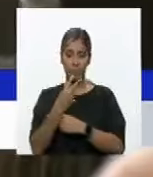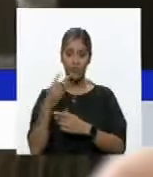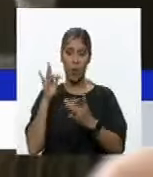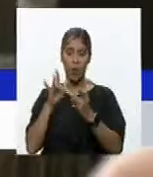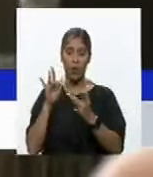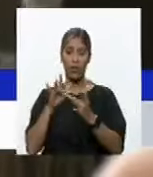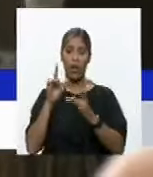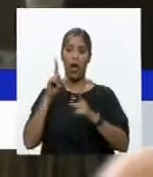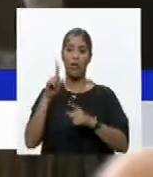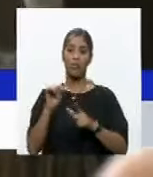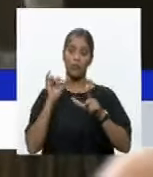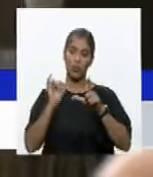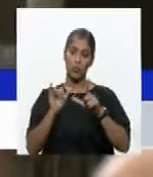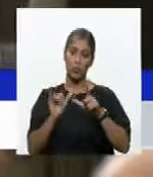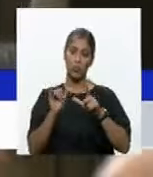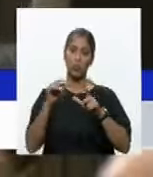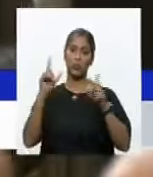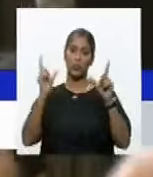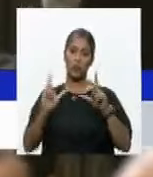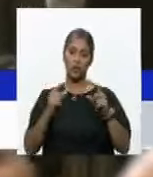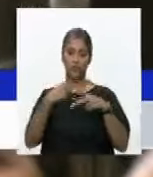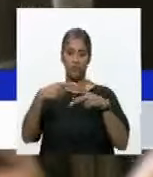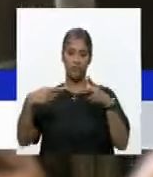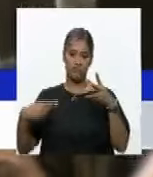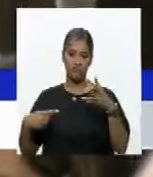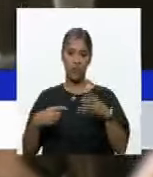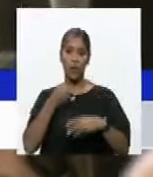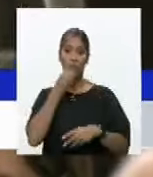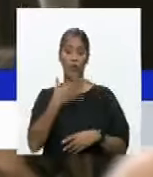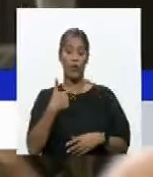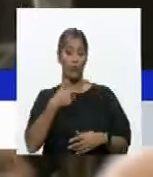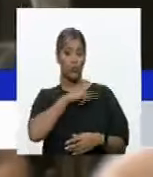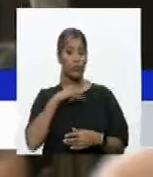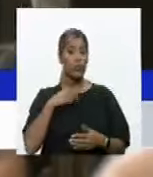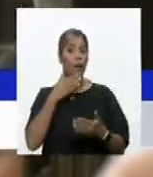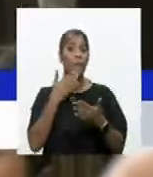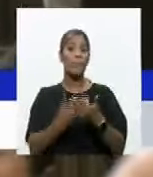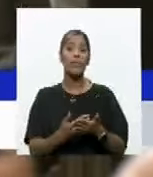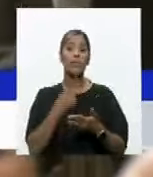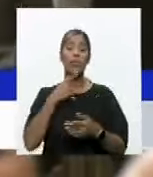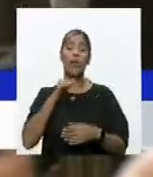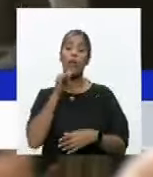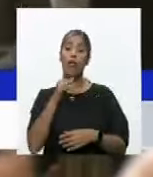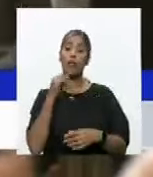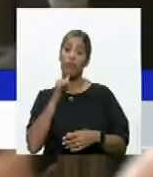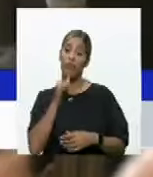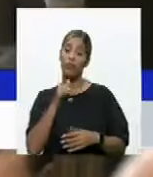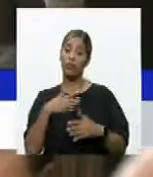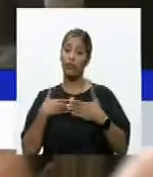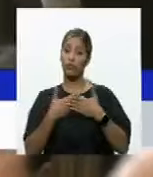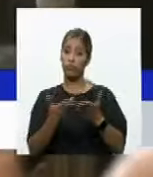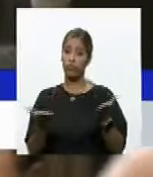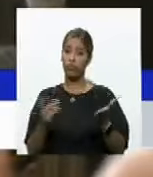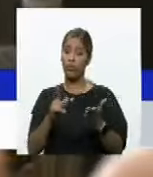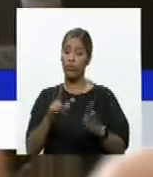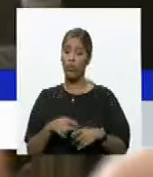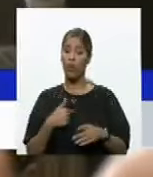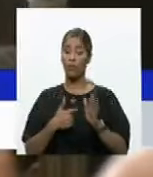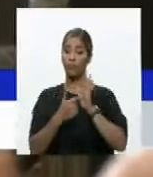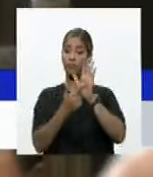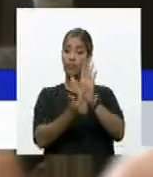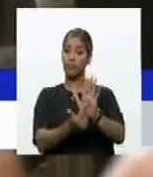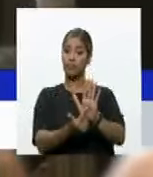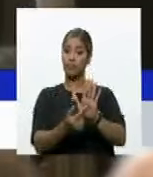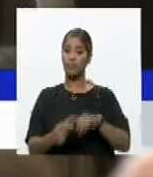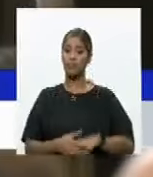conectado por vía Canal TV. Bueno, hemos solicitado el derecho a información para informar